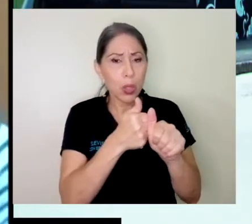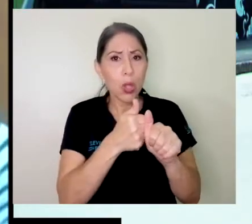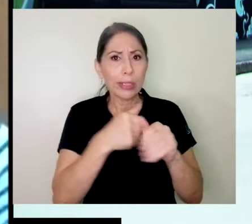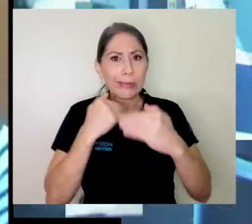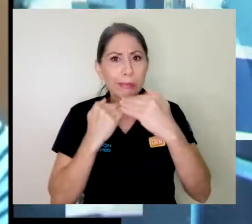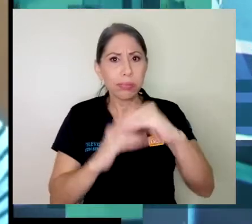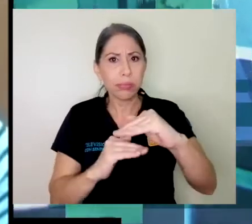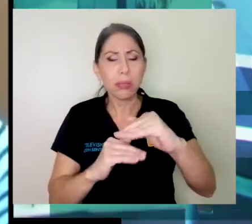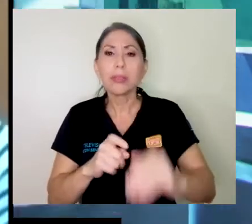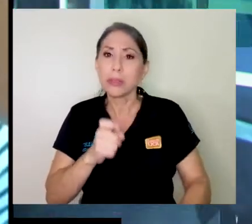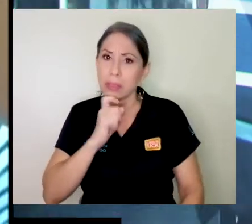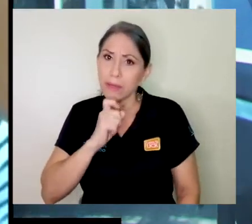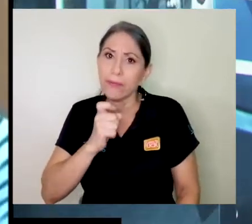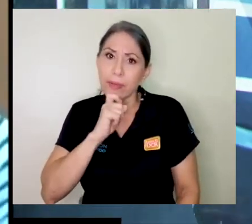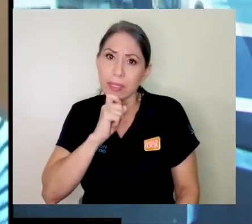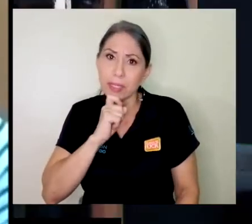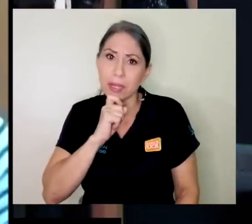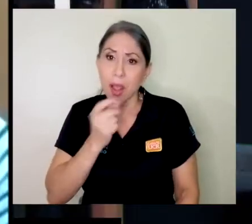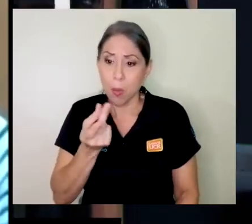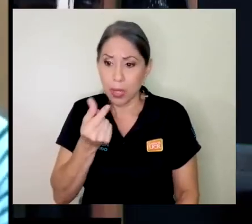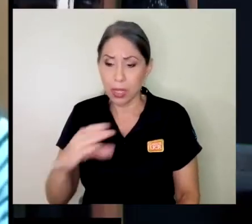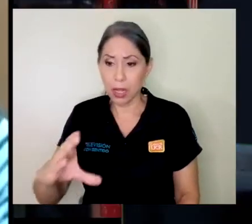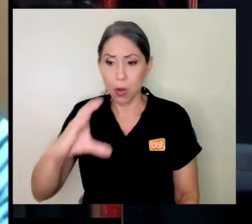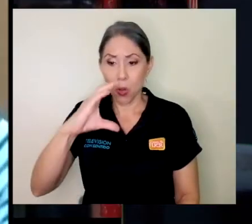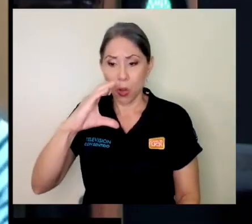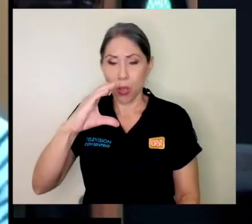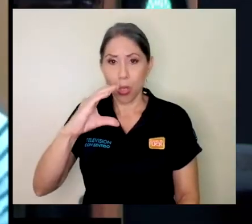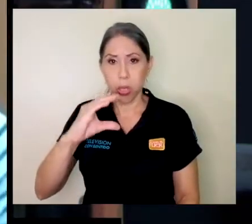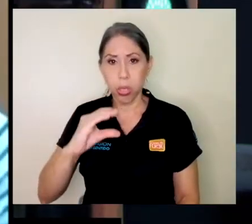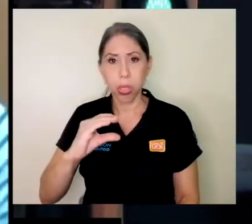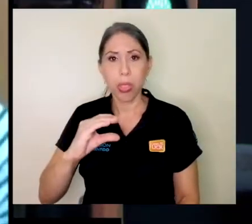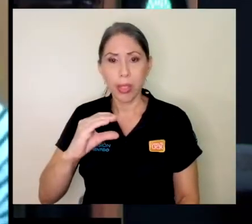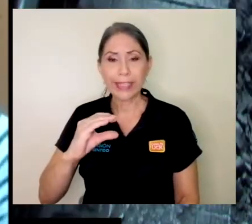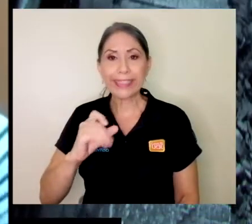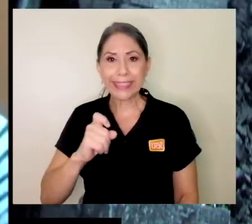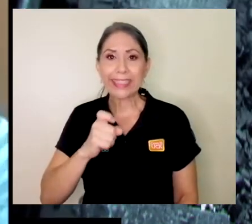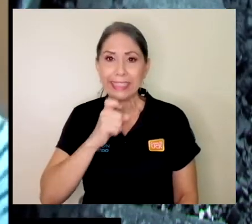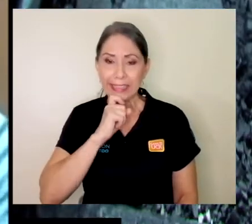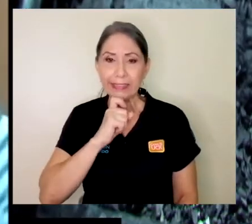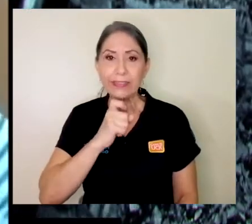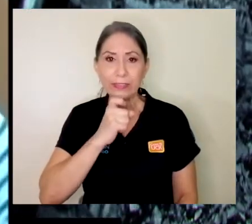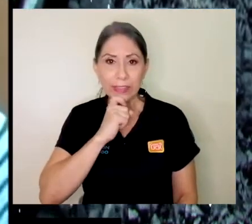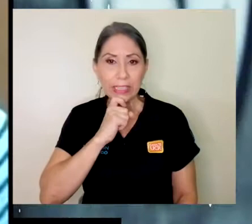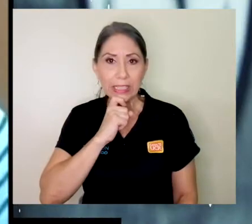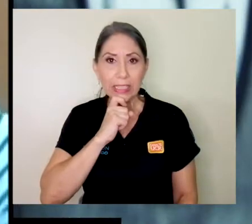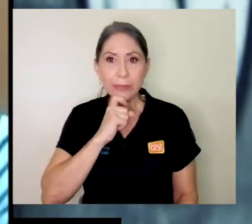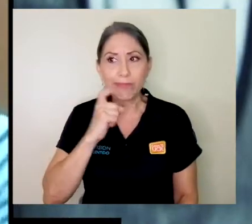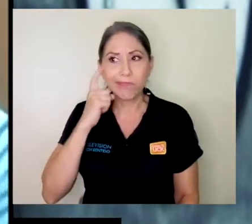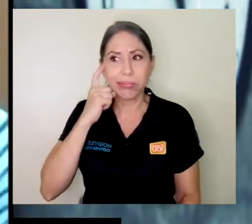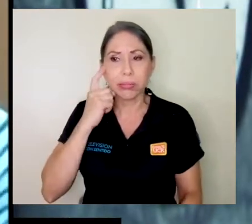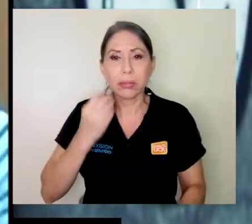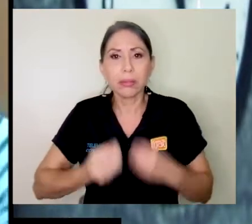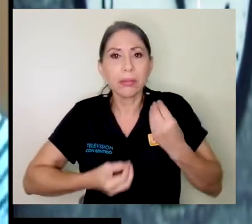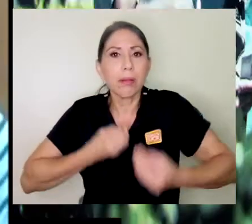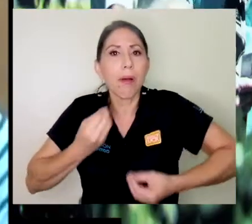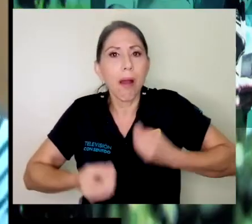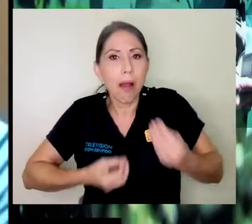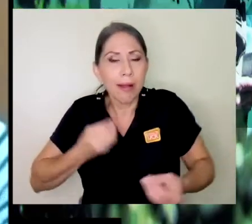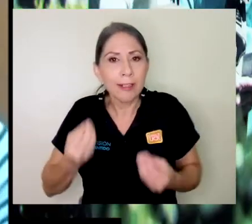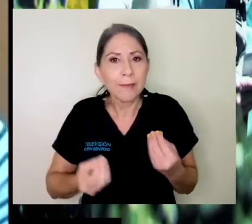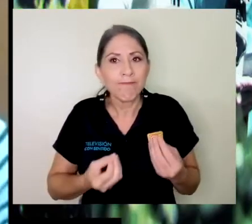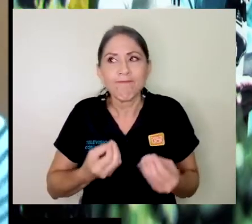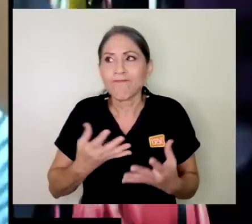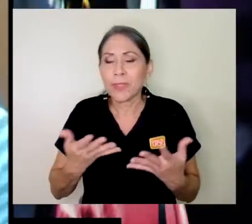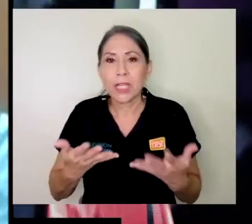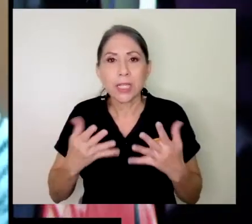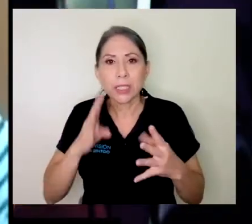difícil porque nuestros ingresos se vieron mermados. Era difícil el qué vamos a hacer, qué